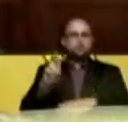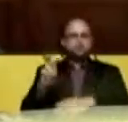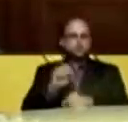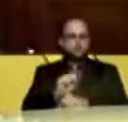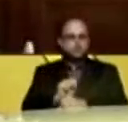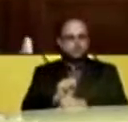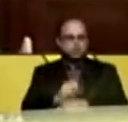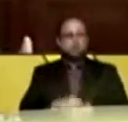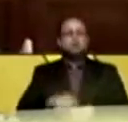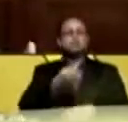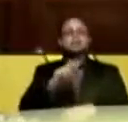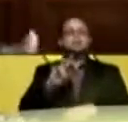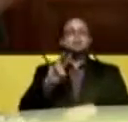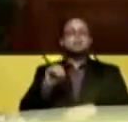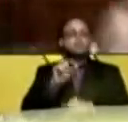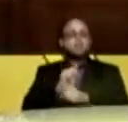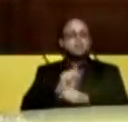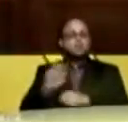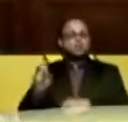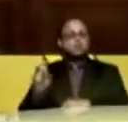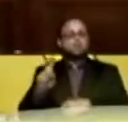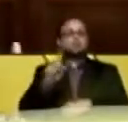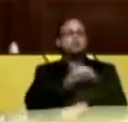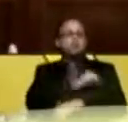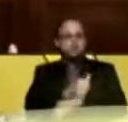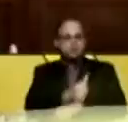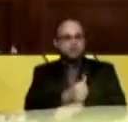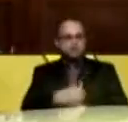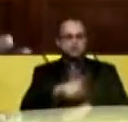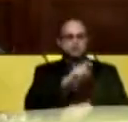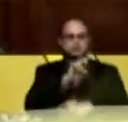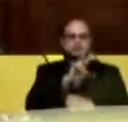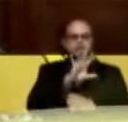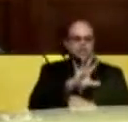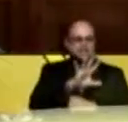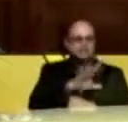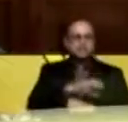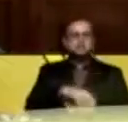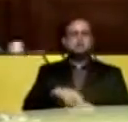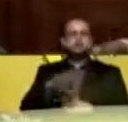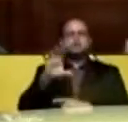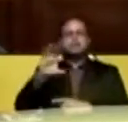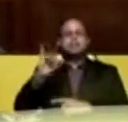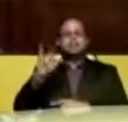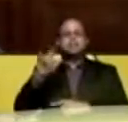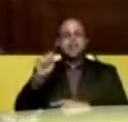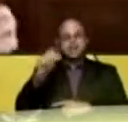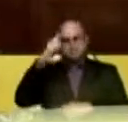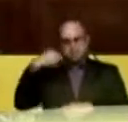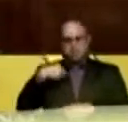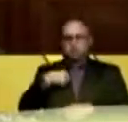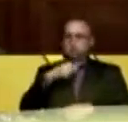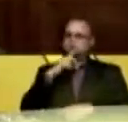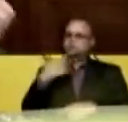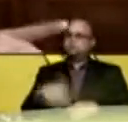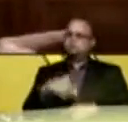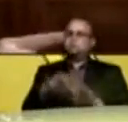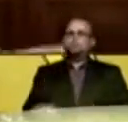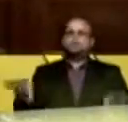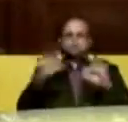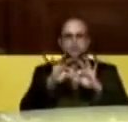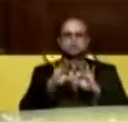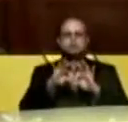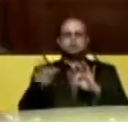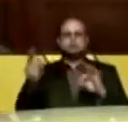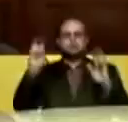170 empleos nuevos en aguadilla 185 empleo nuevo para mí lo empleo bien importante y otro tema bien importante que está en la mente de